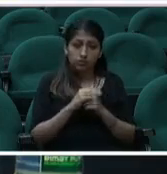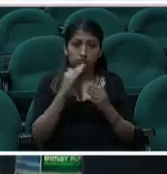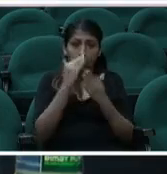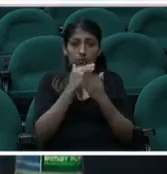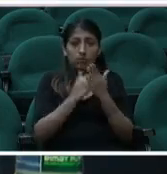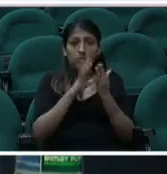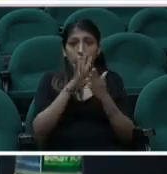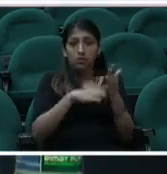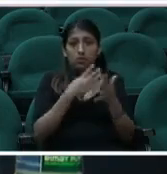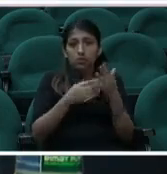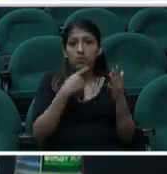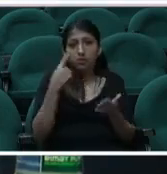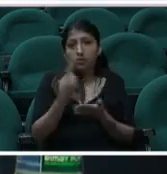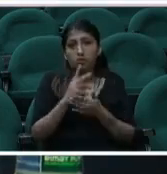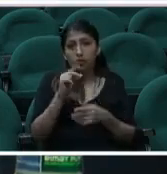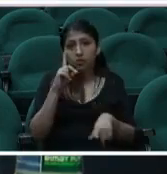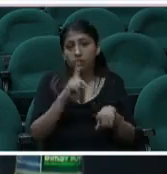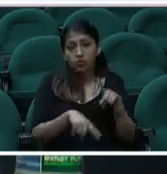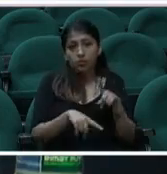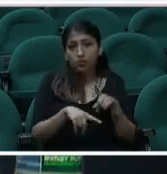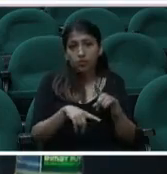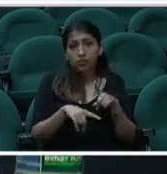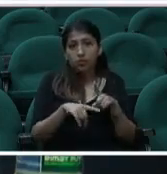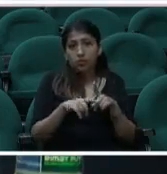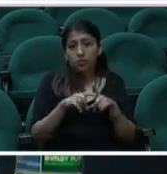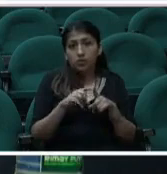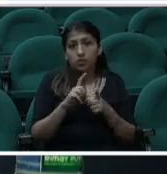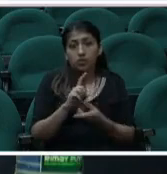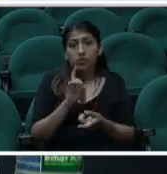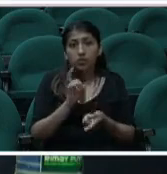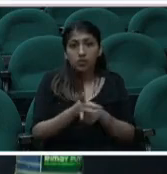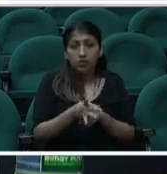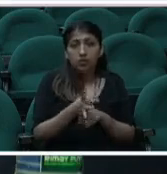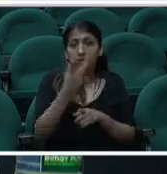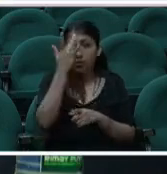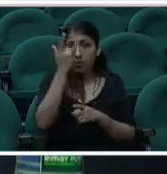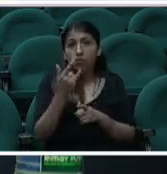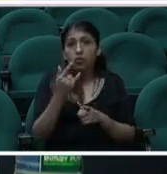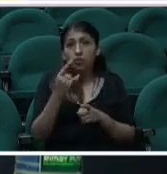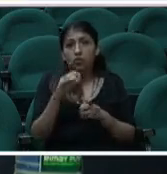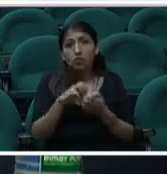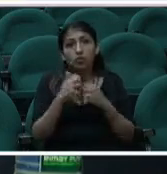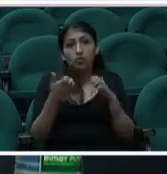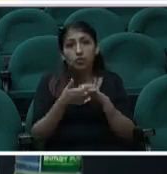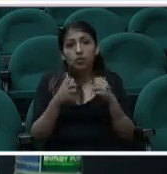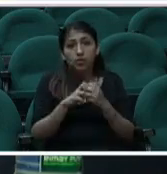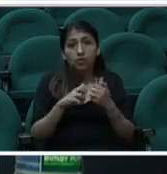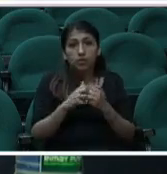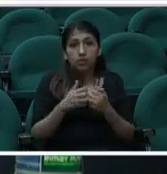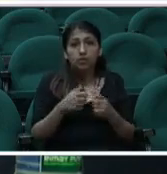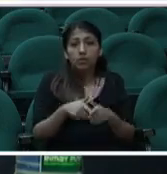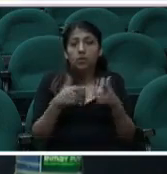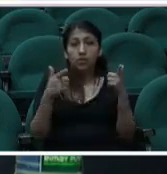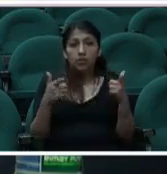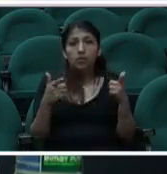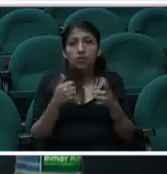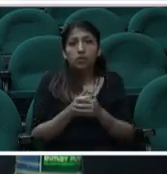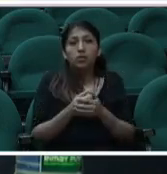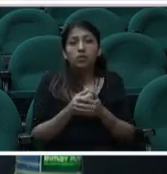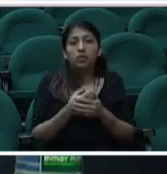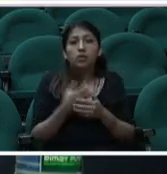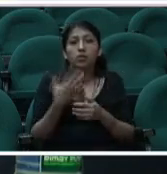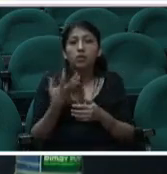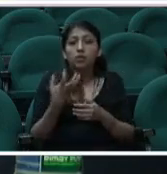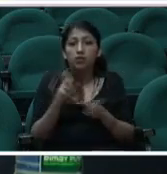deporte es una realidad y no se la puede desde mi punto de vista eliminar porque genere un problema o un caos adicional me